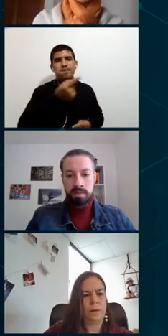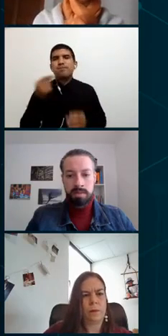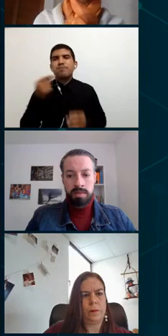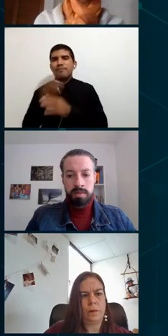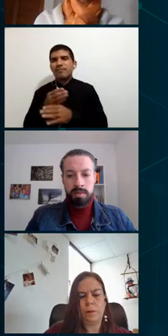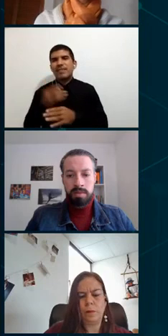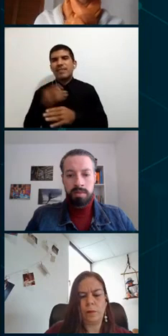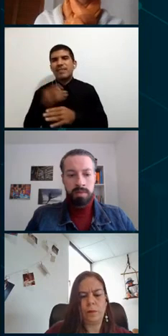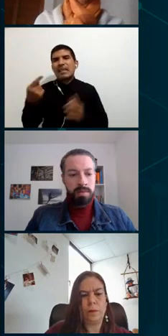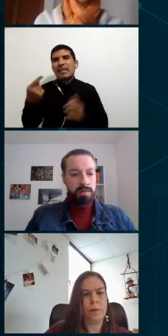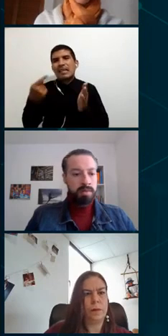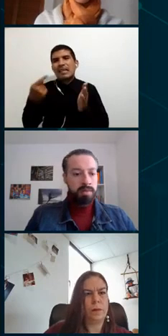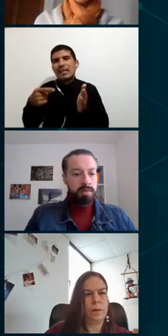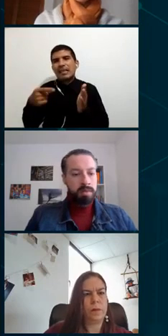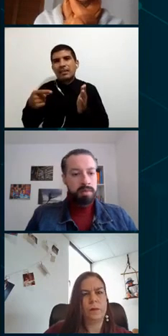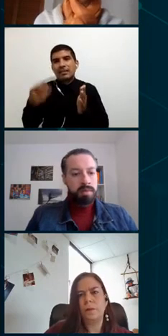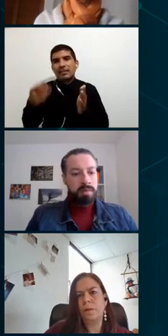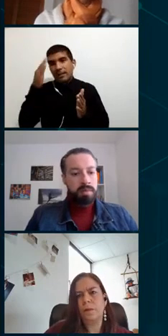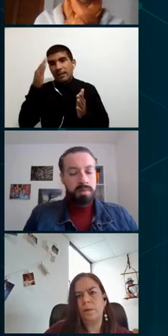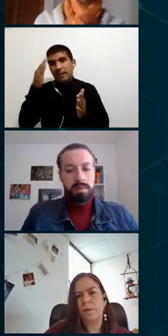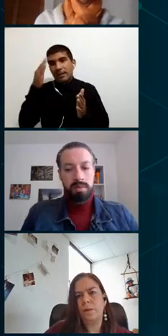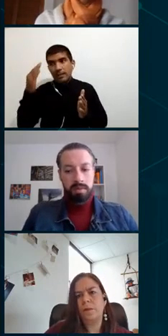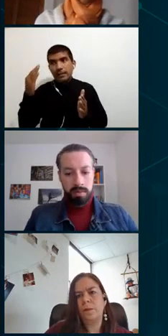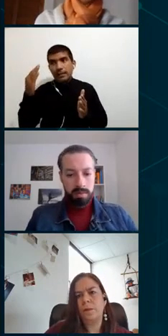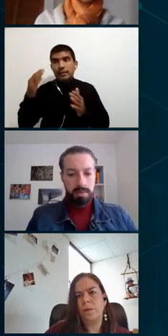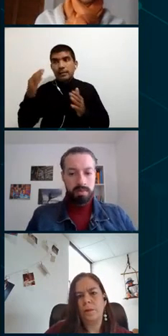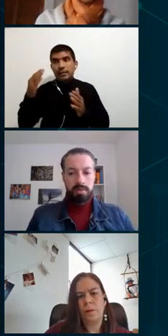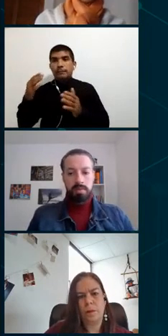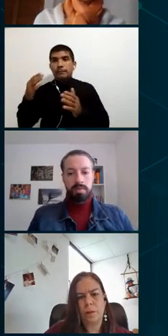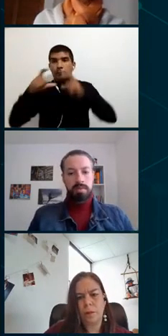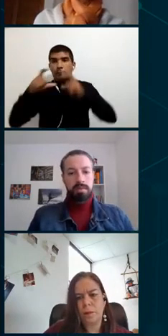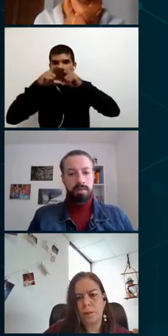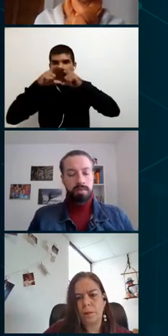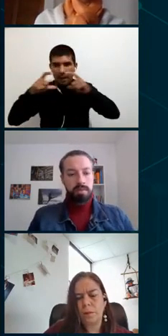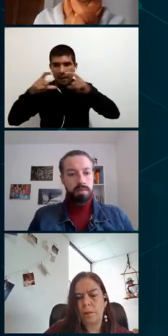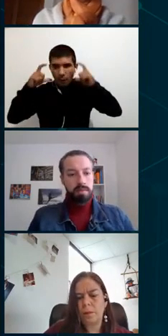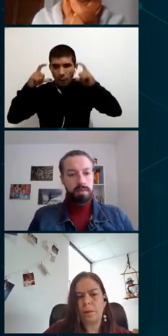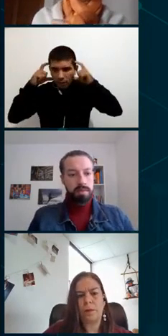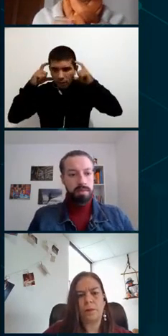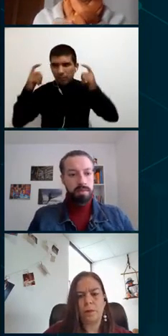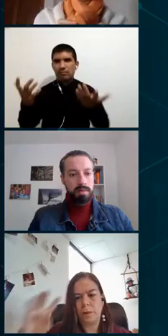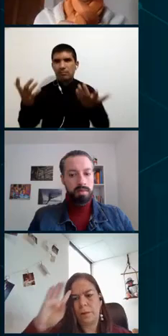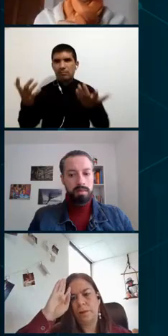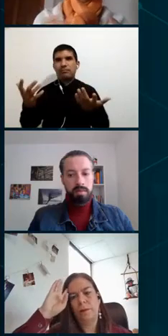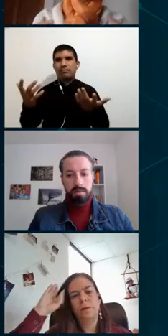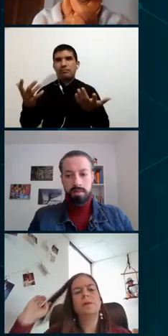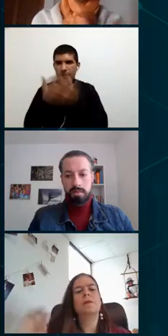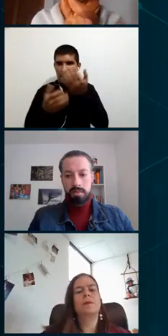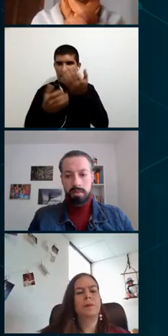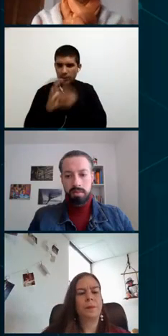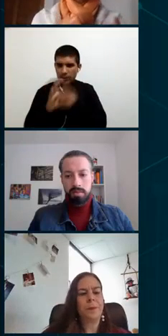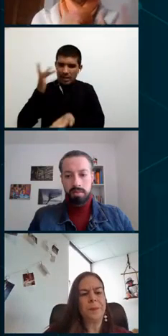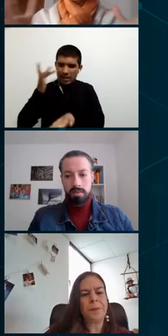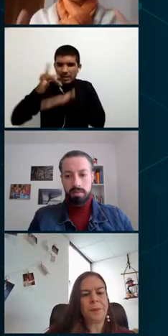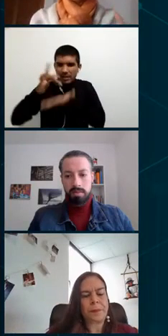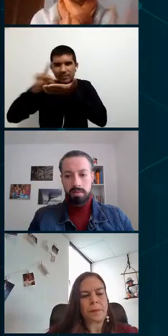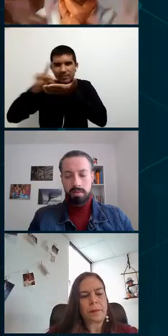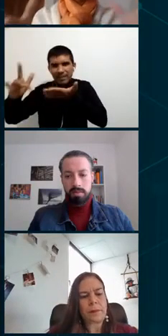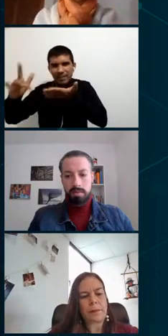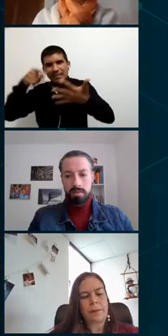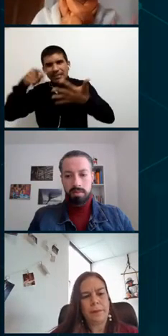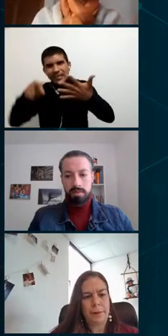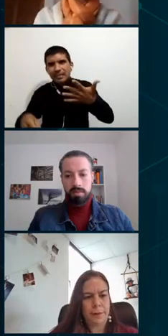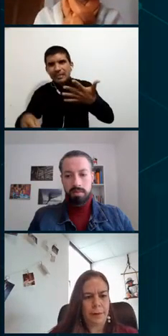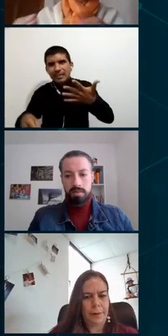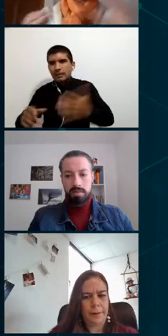distanciamiento social en los centros comerciales de la ciudad de Medellín. Vamos a suponer, nosotros somos paisas aquí